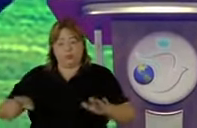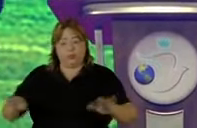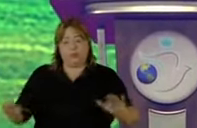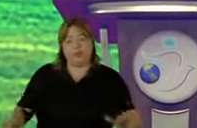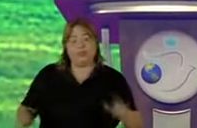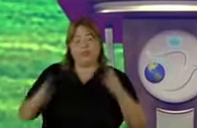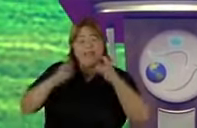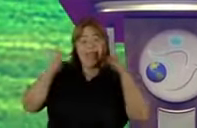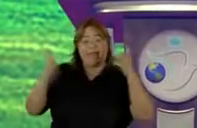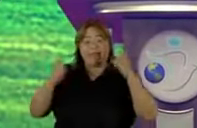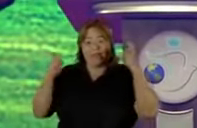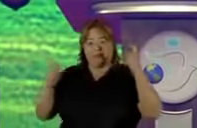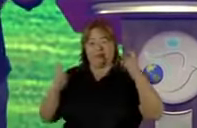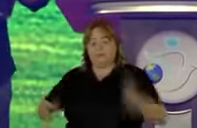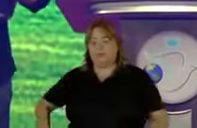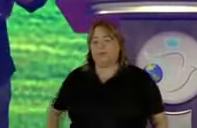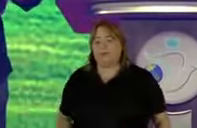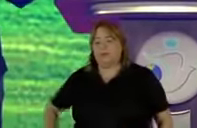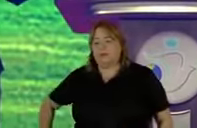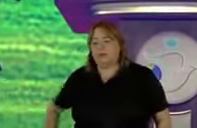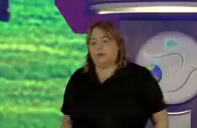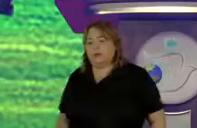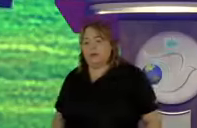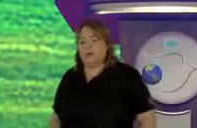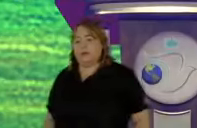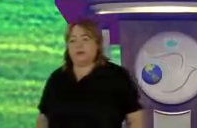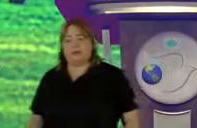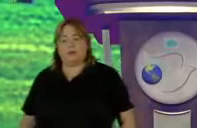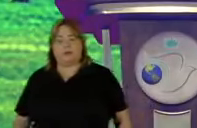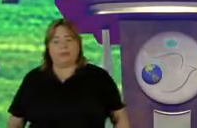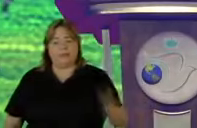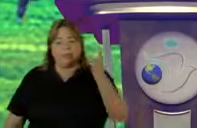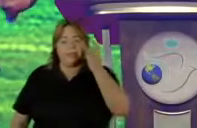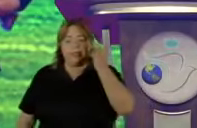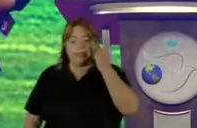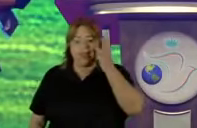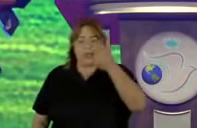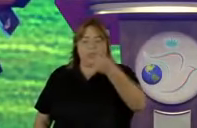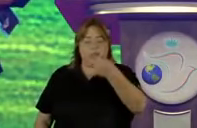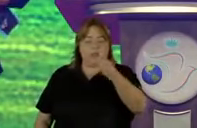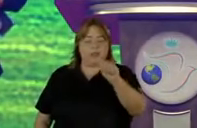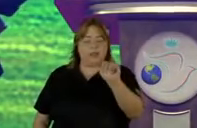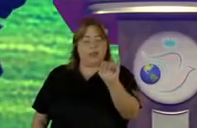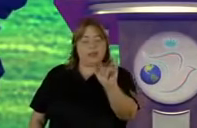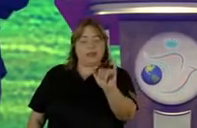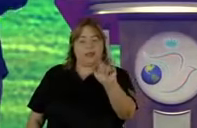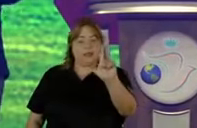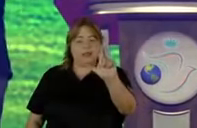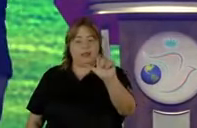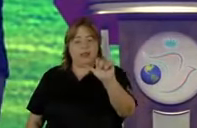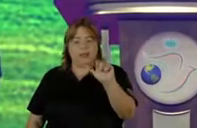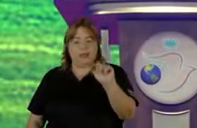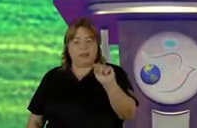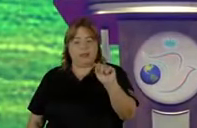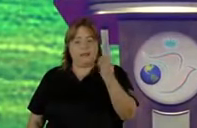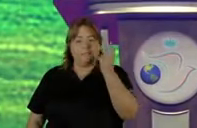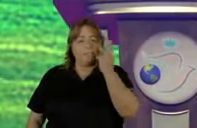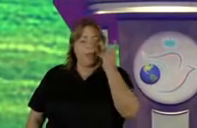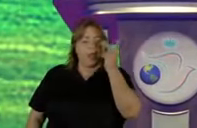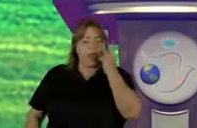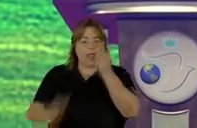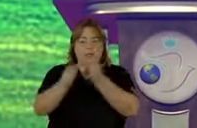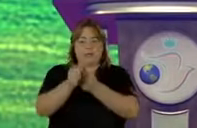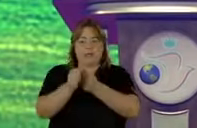alaba. Mire esto, le pedí una a Gaila que sea apostólica. Mire la apostólica aquí,